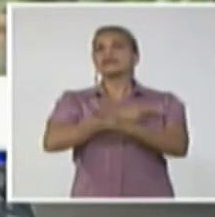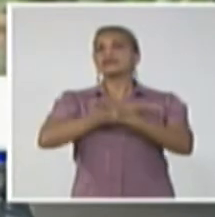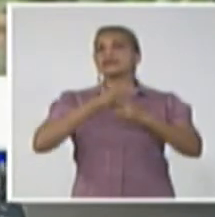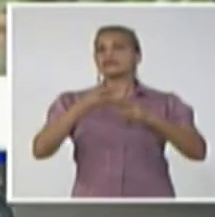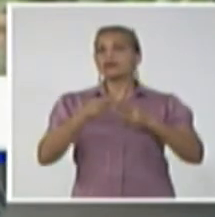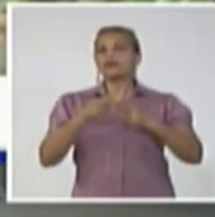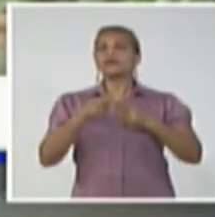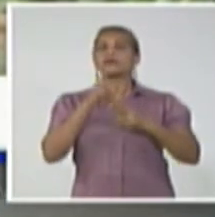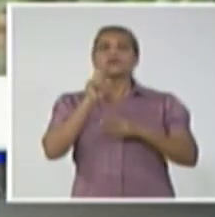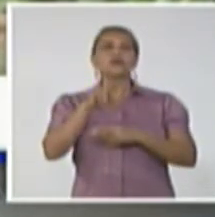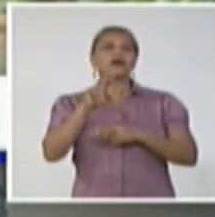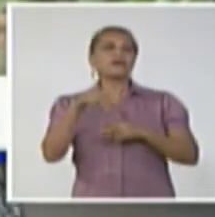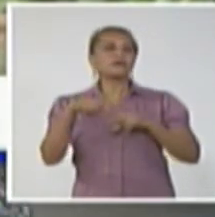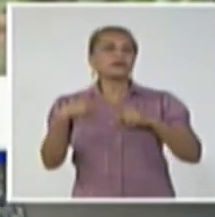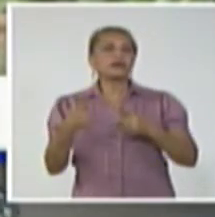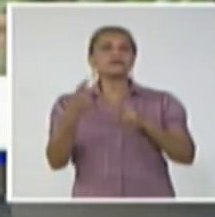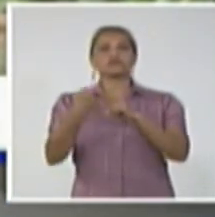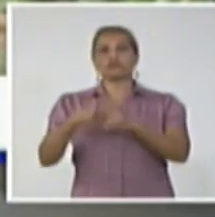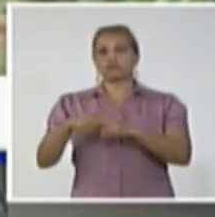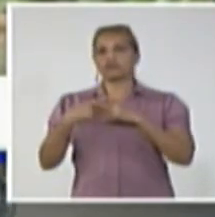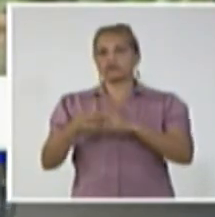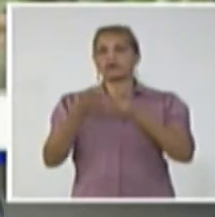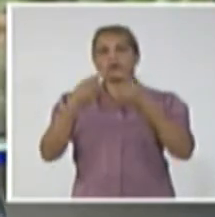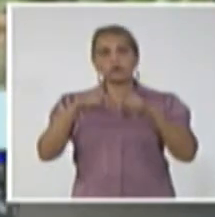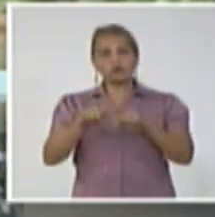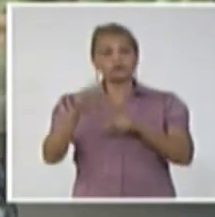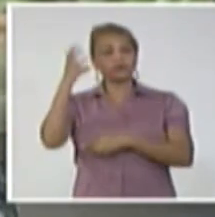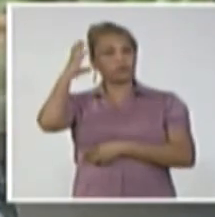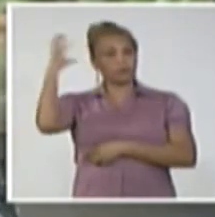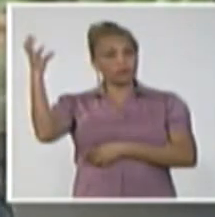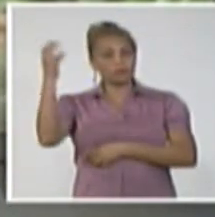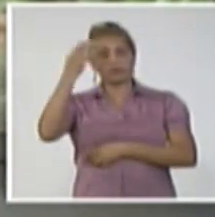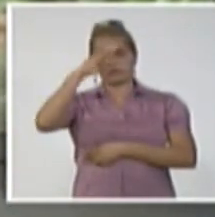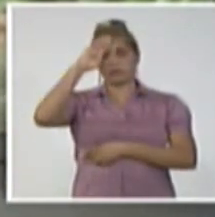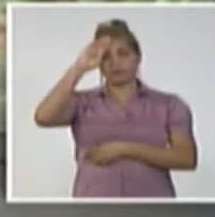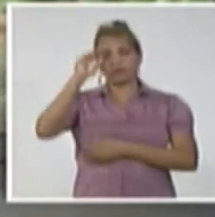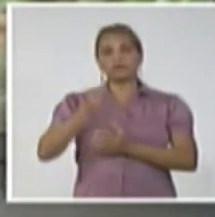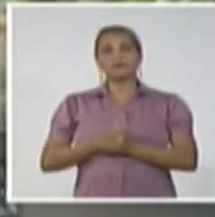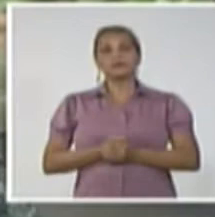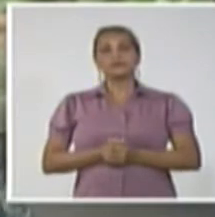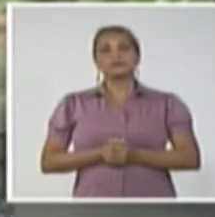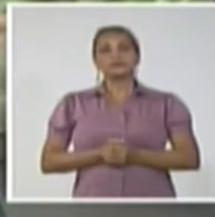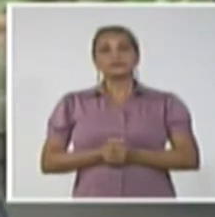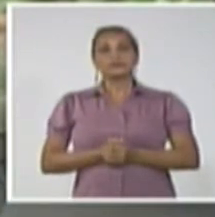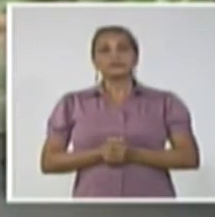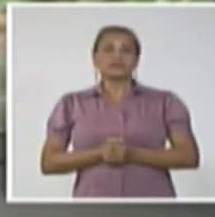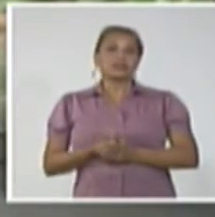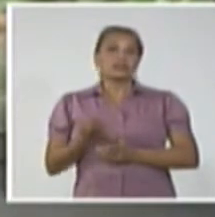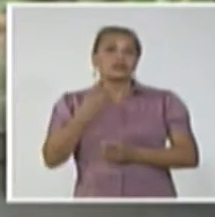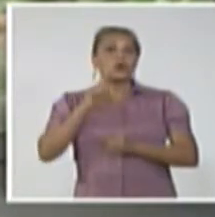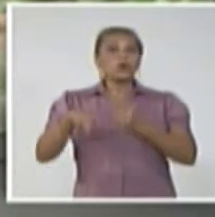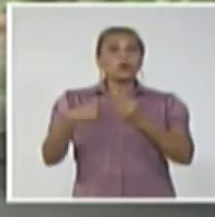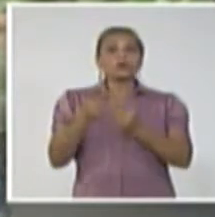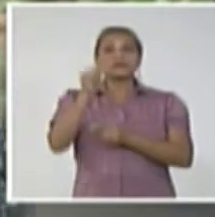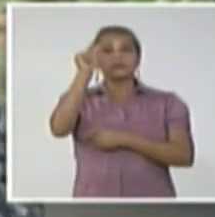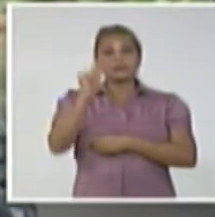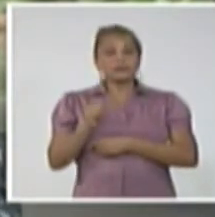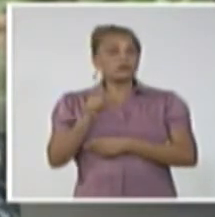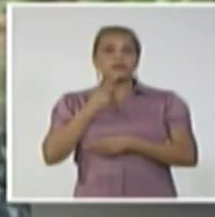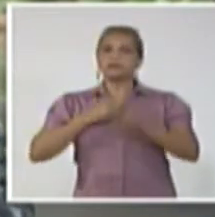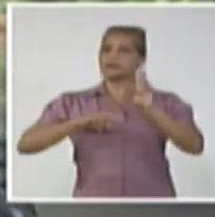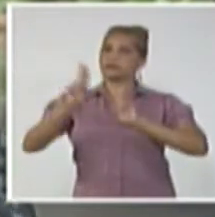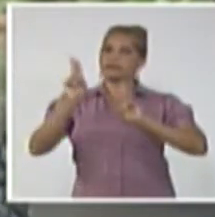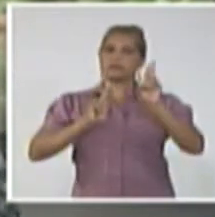de soluciones conjuntas con la máxima dirección del país ante las miradas y prejuicios que aún persisten por